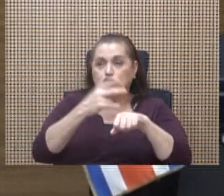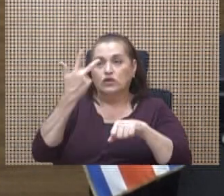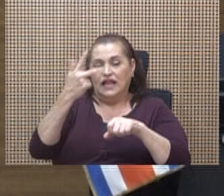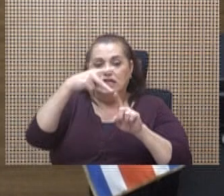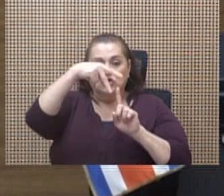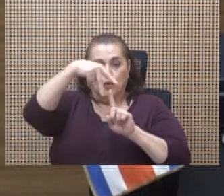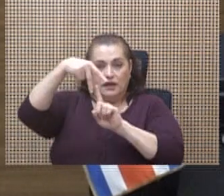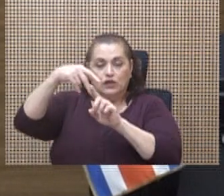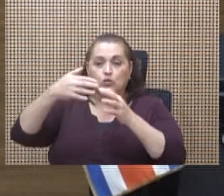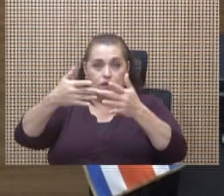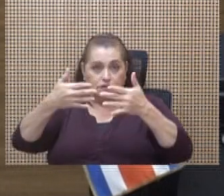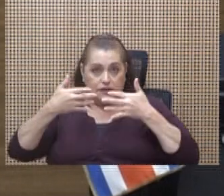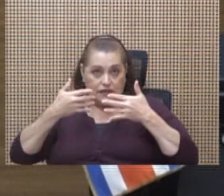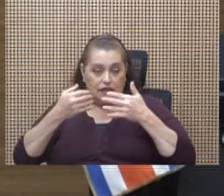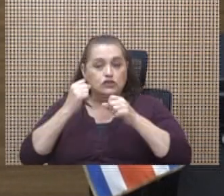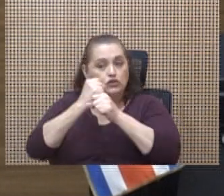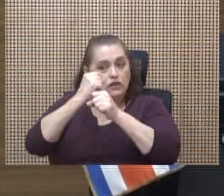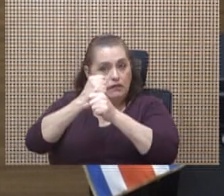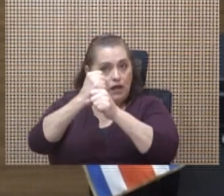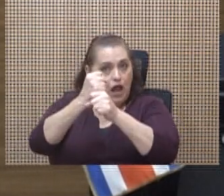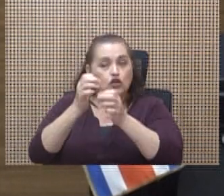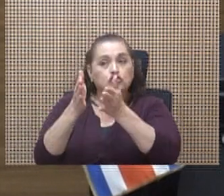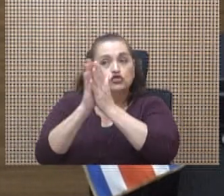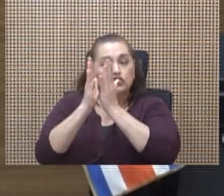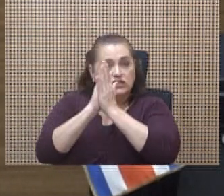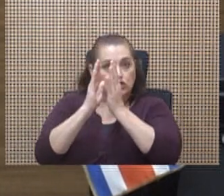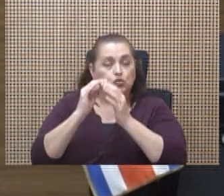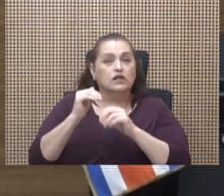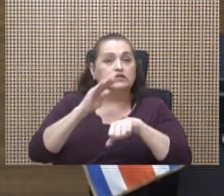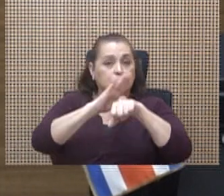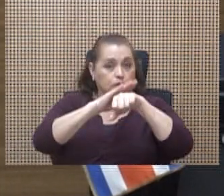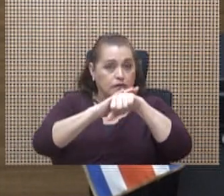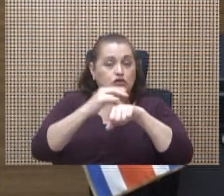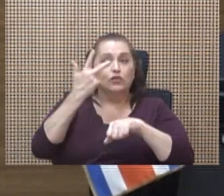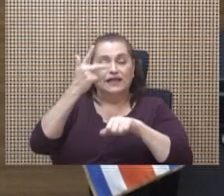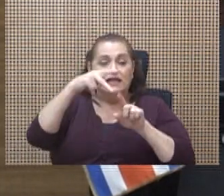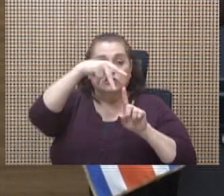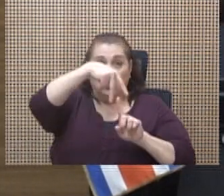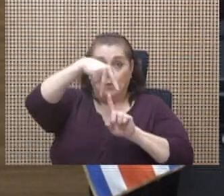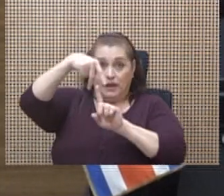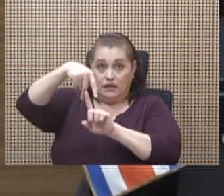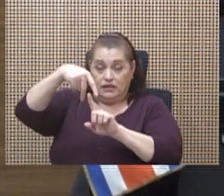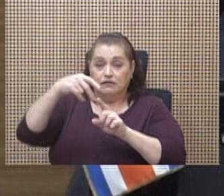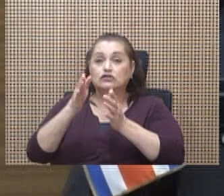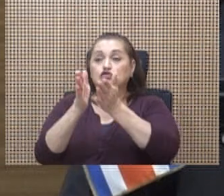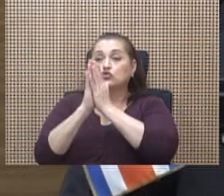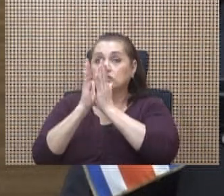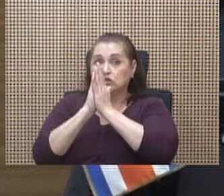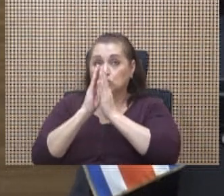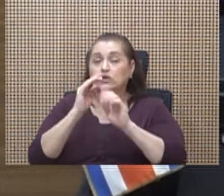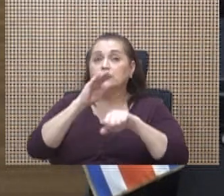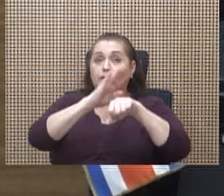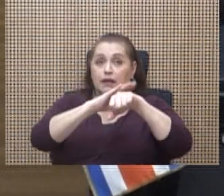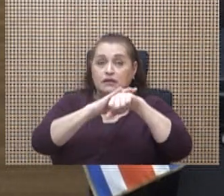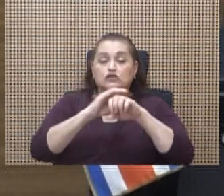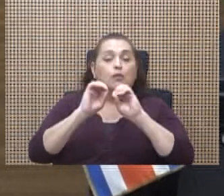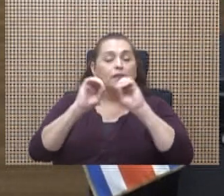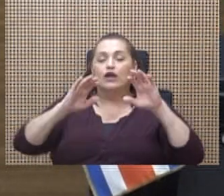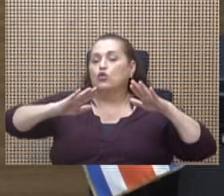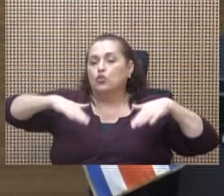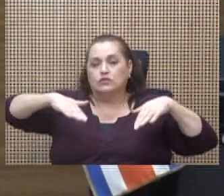con expediente y operando con sus virtudes de concesión y tres cooperativas con solicitudes de concesión pero que no están